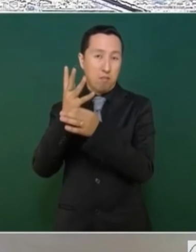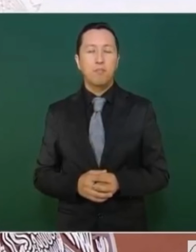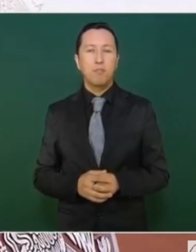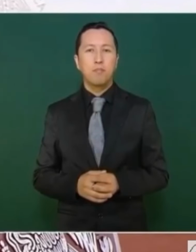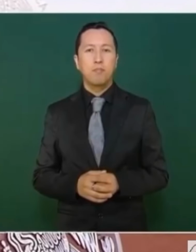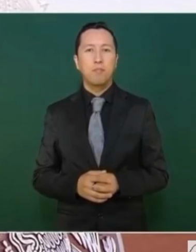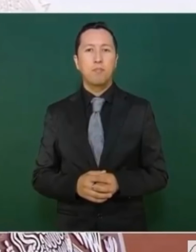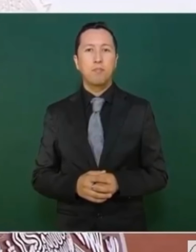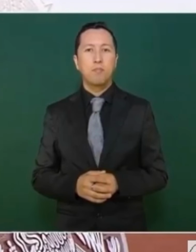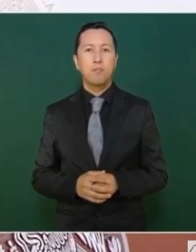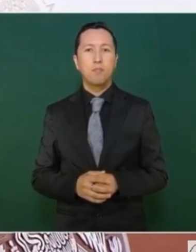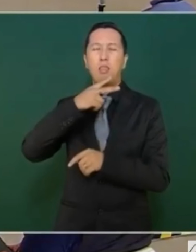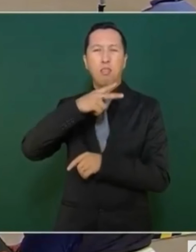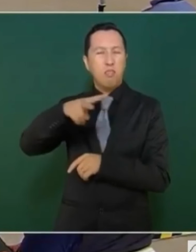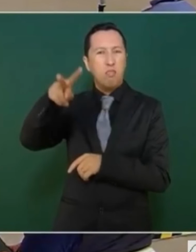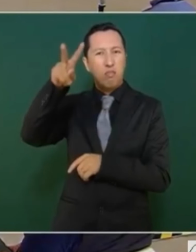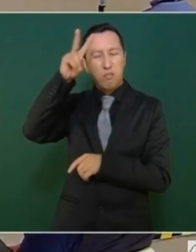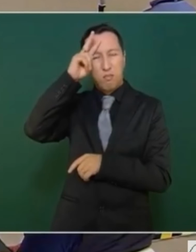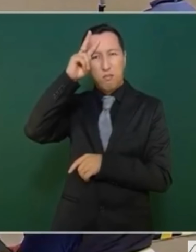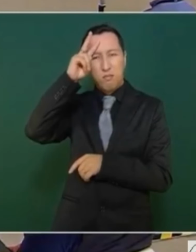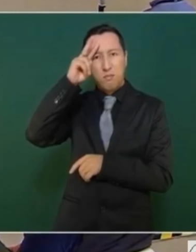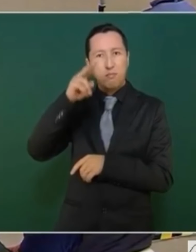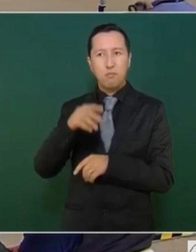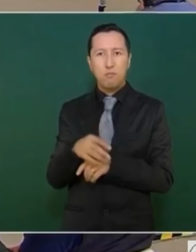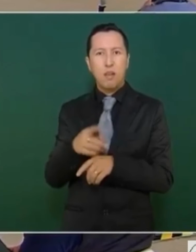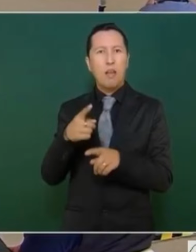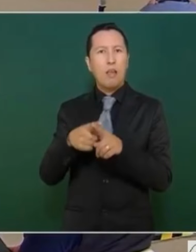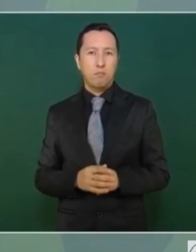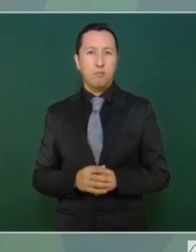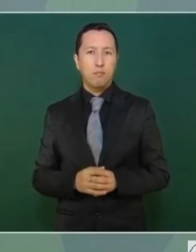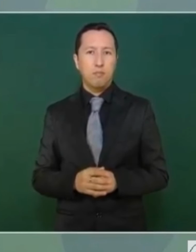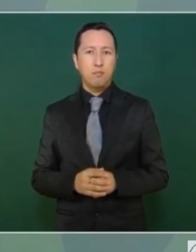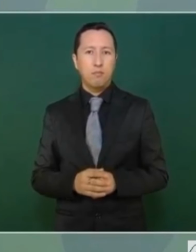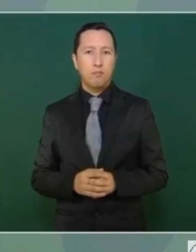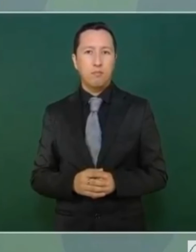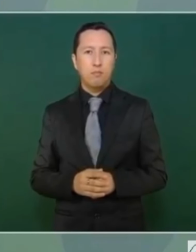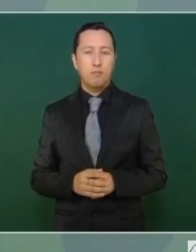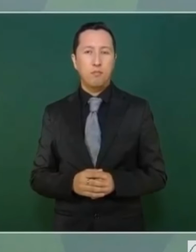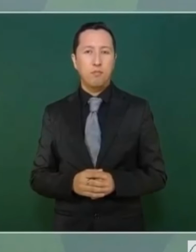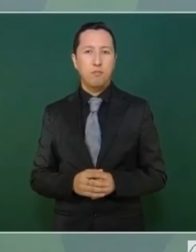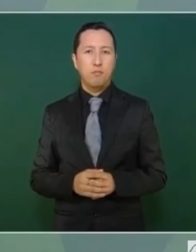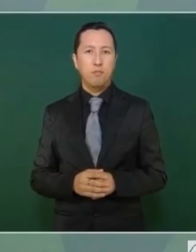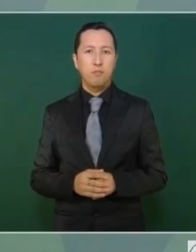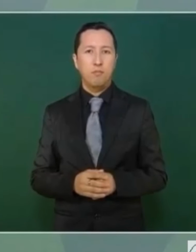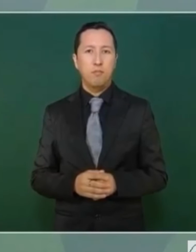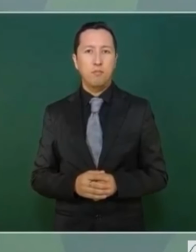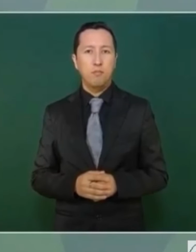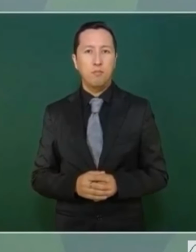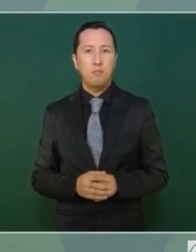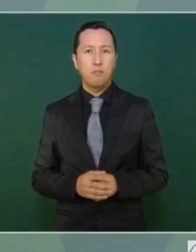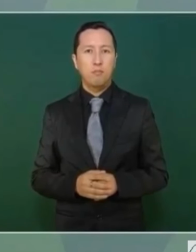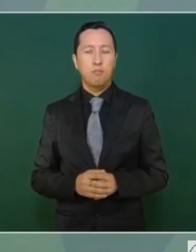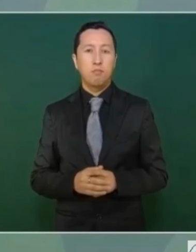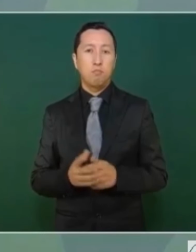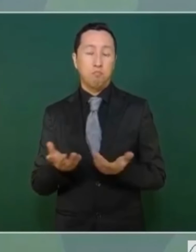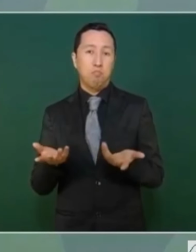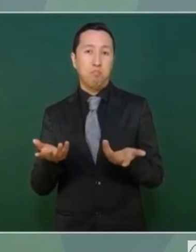analfabeta, insultando al presidente Castillo. De modo que nosotros no debemos de estarnos